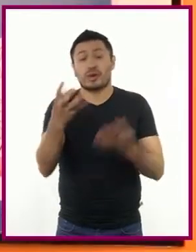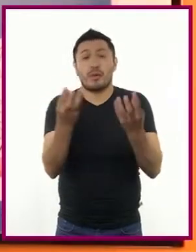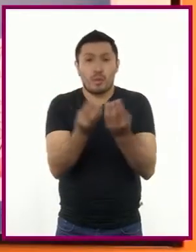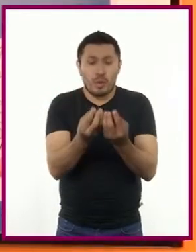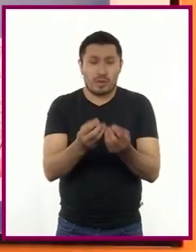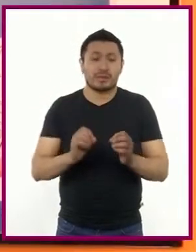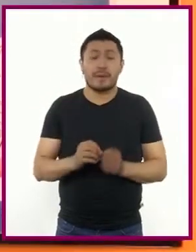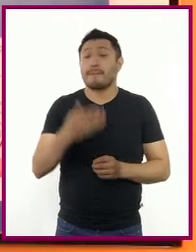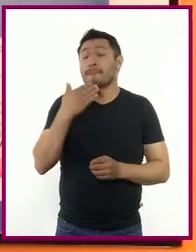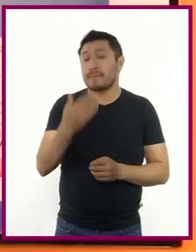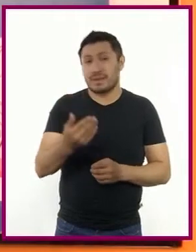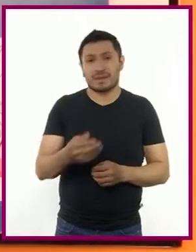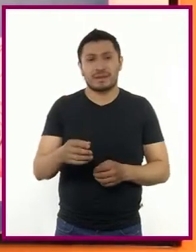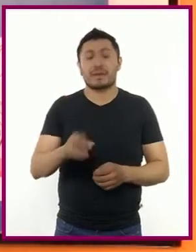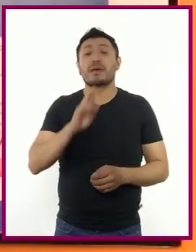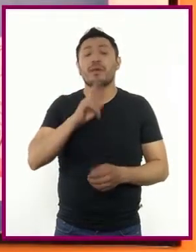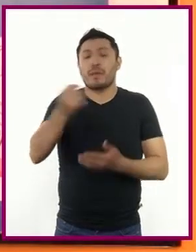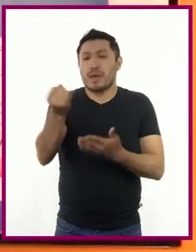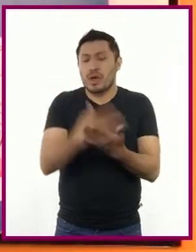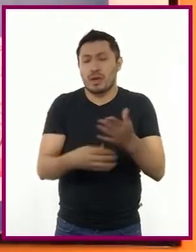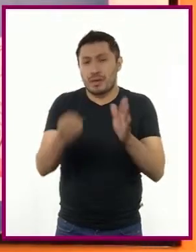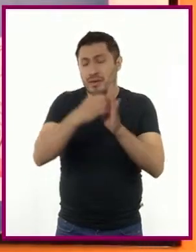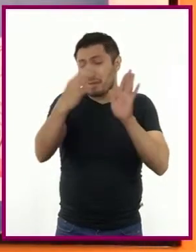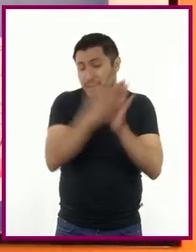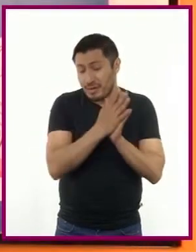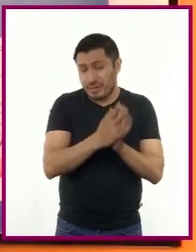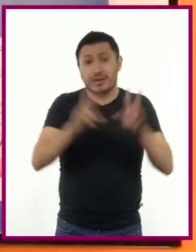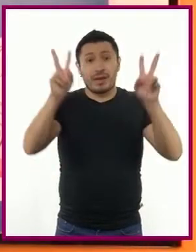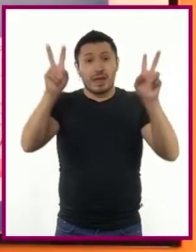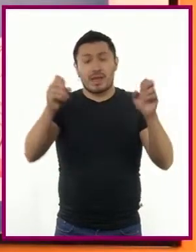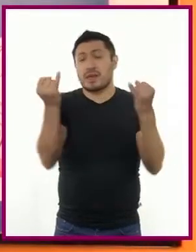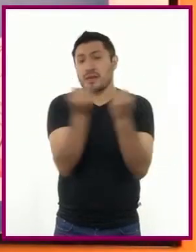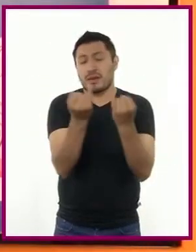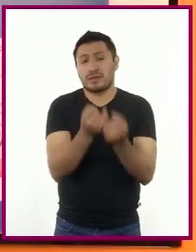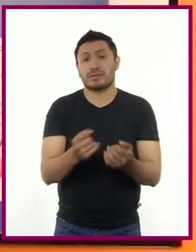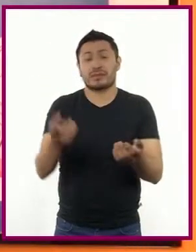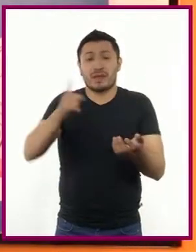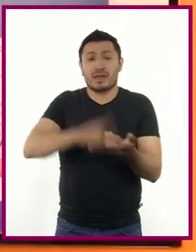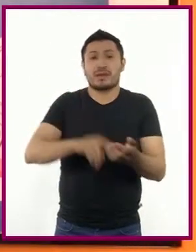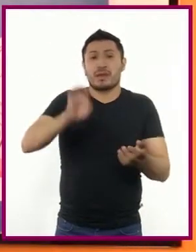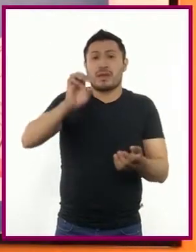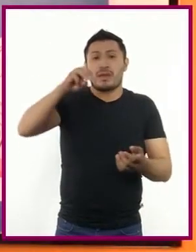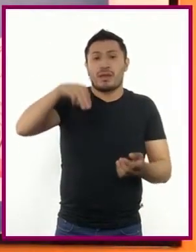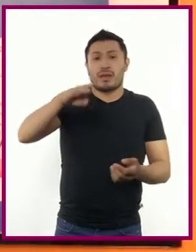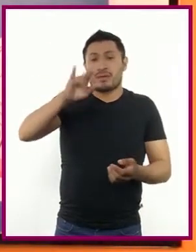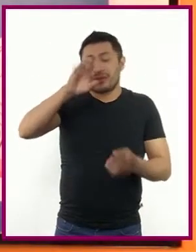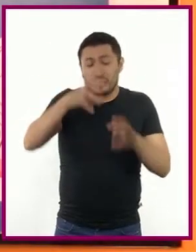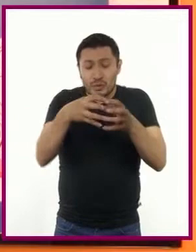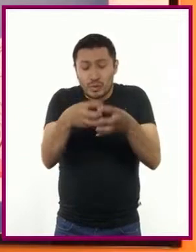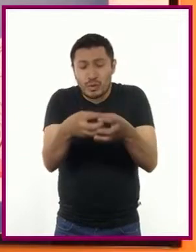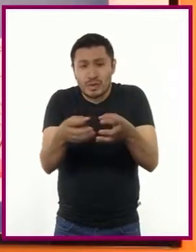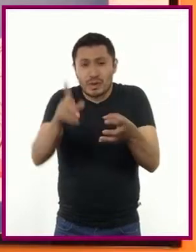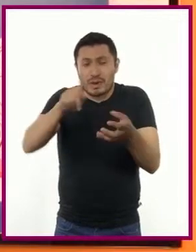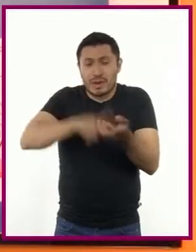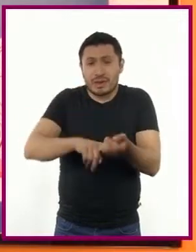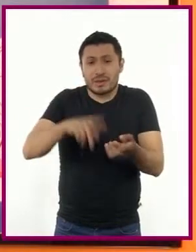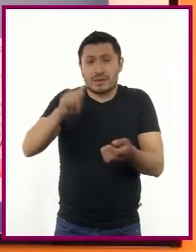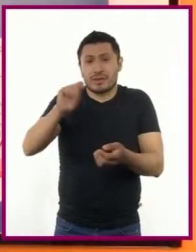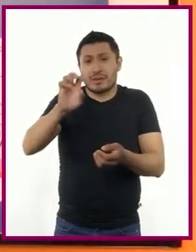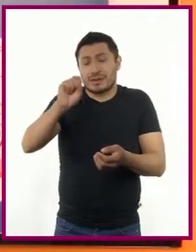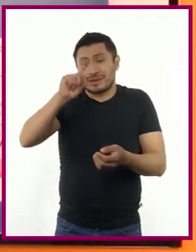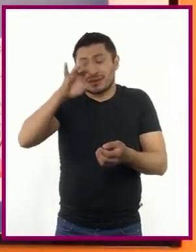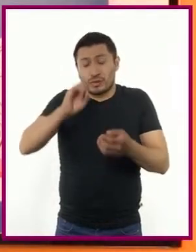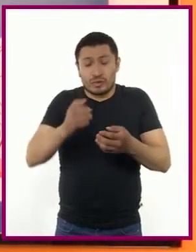le parece si pega la imagen y el subtítulo? En el embrión, los testículos se forman en el abdomen y